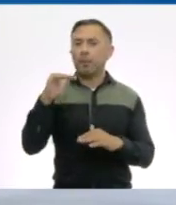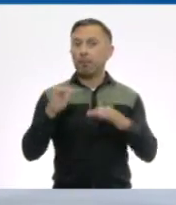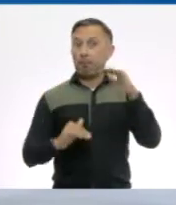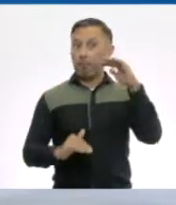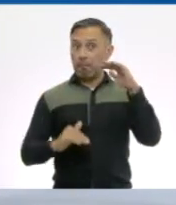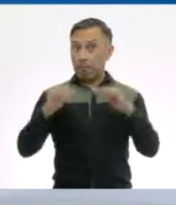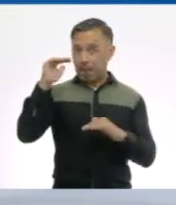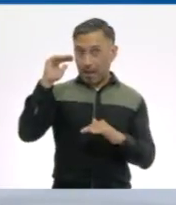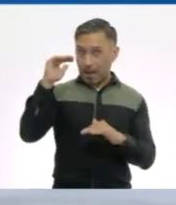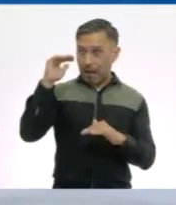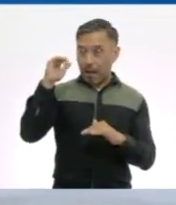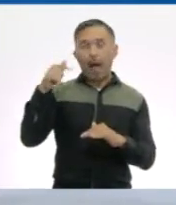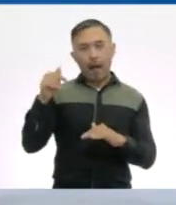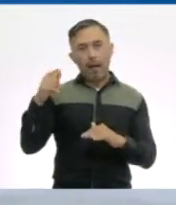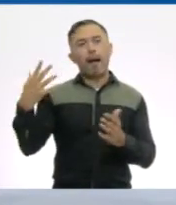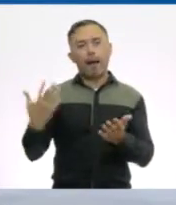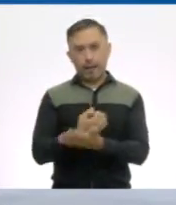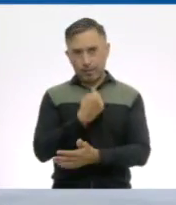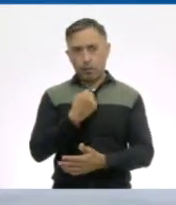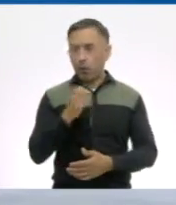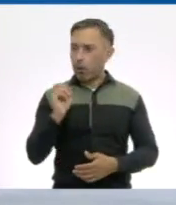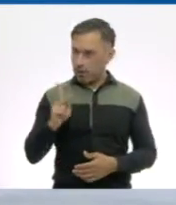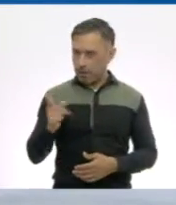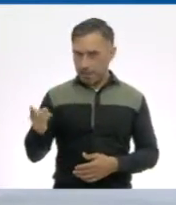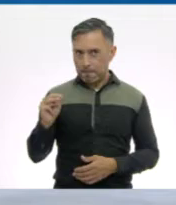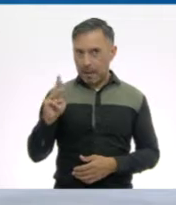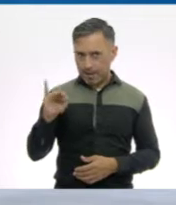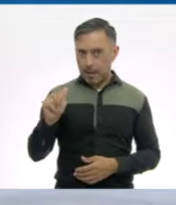1. Perfecto. María, comienza a ver.